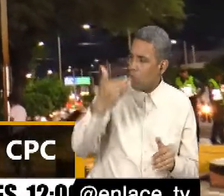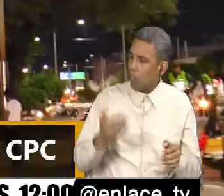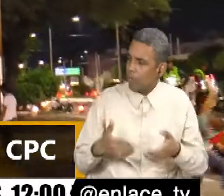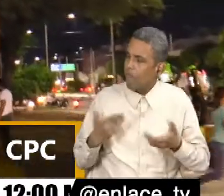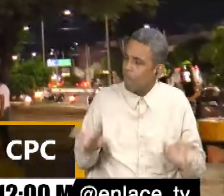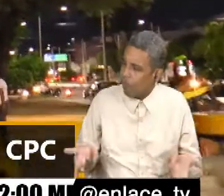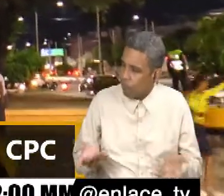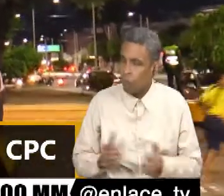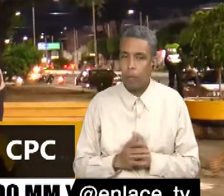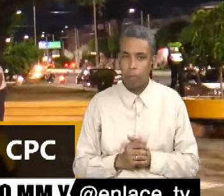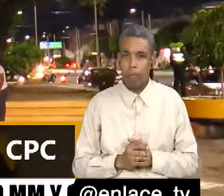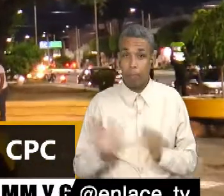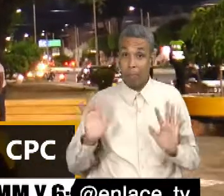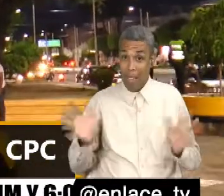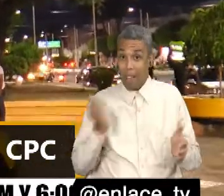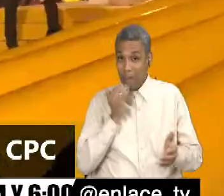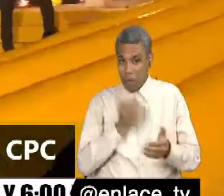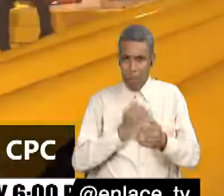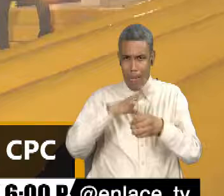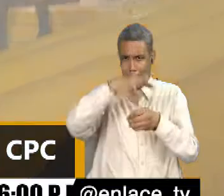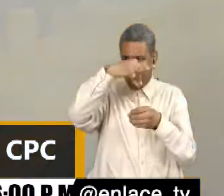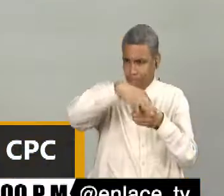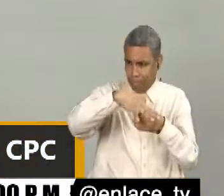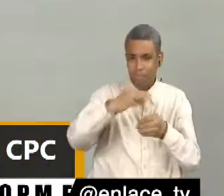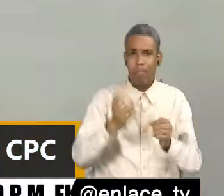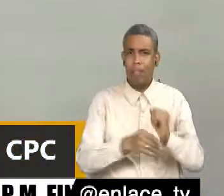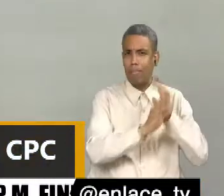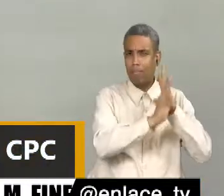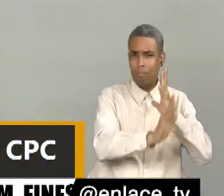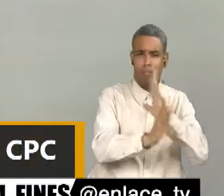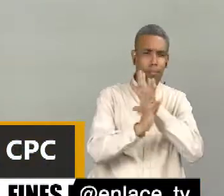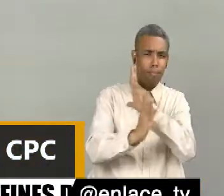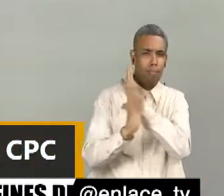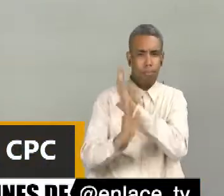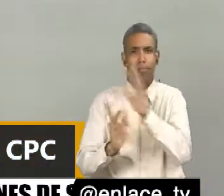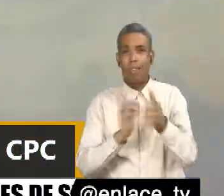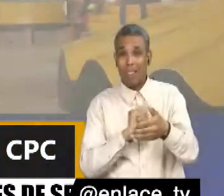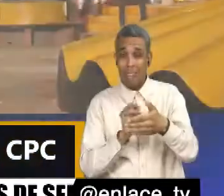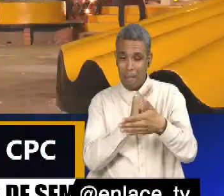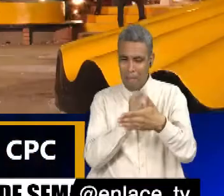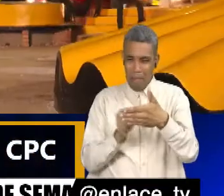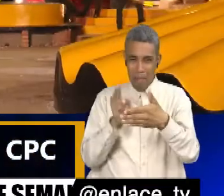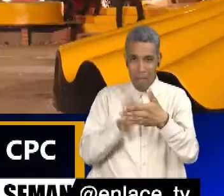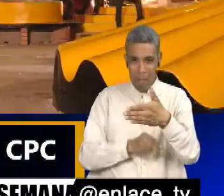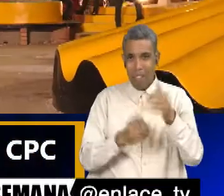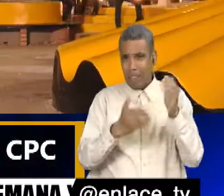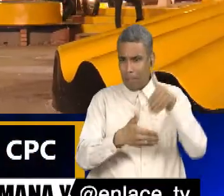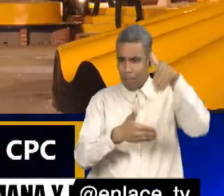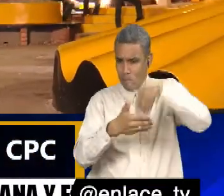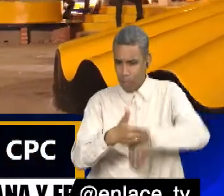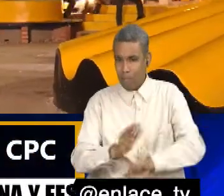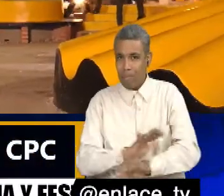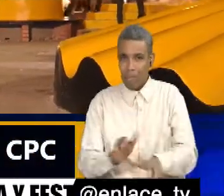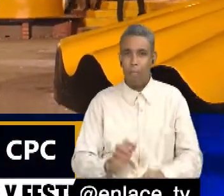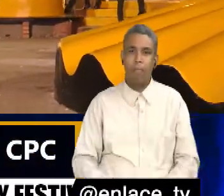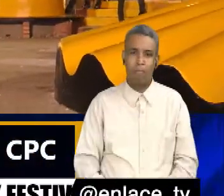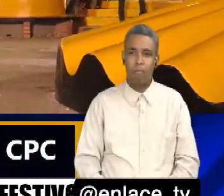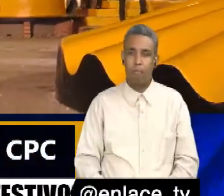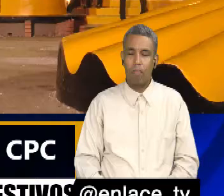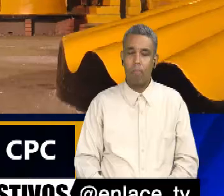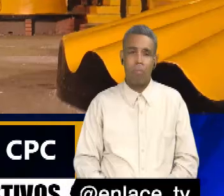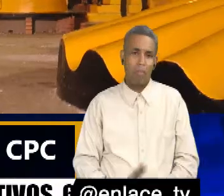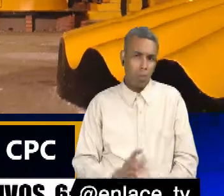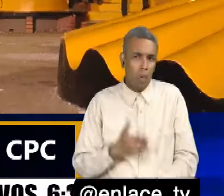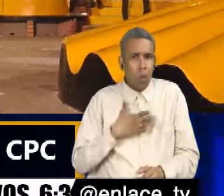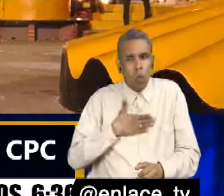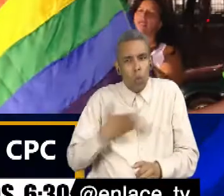podemos sentar, mirar todo lo que está sucediendo en torno a la comunidad LGTBI, sus peticiones, ellos quieren ser